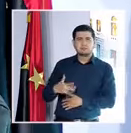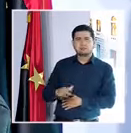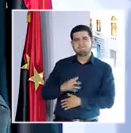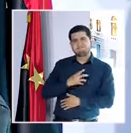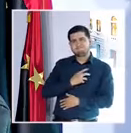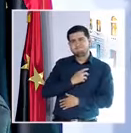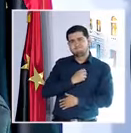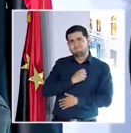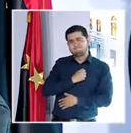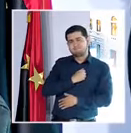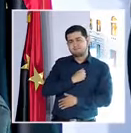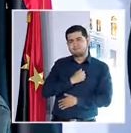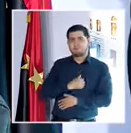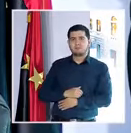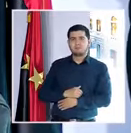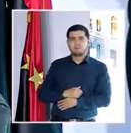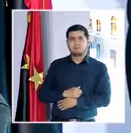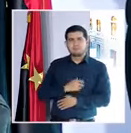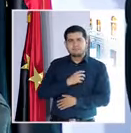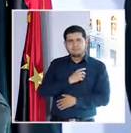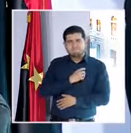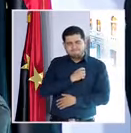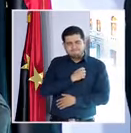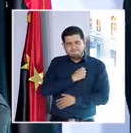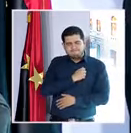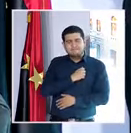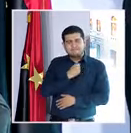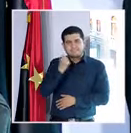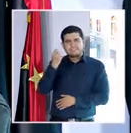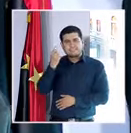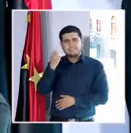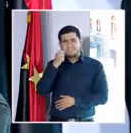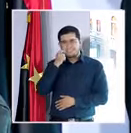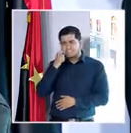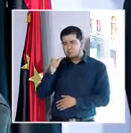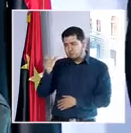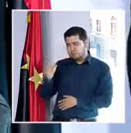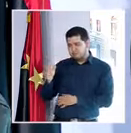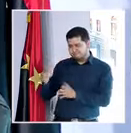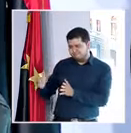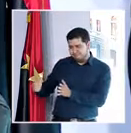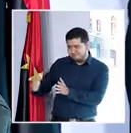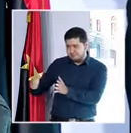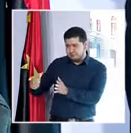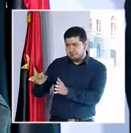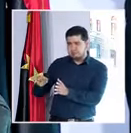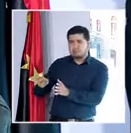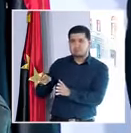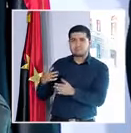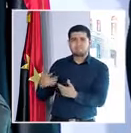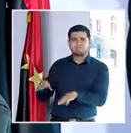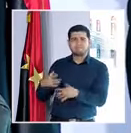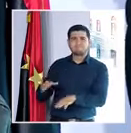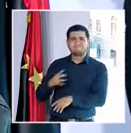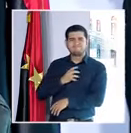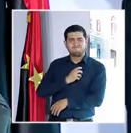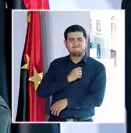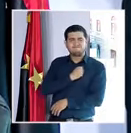llevó a entender que era una verdadera tragedia humana lo que estaba ocurriendo en ese cordón